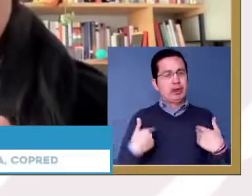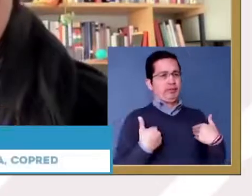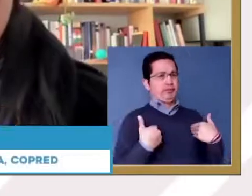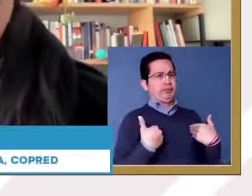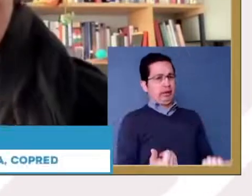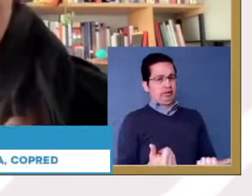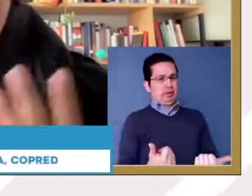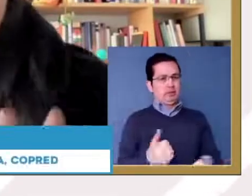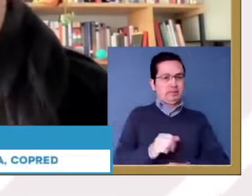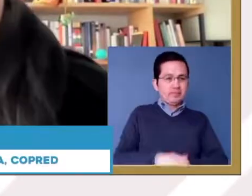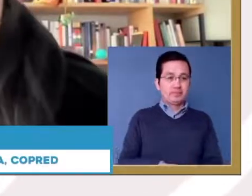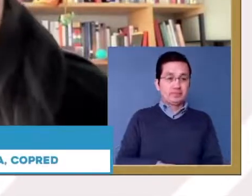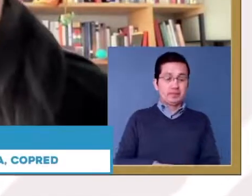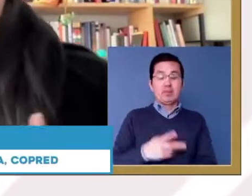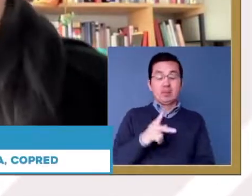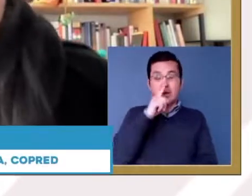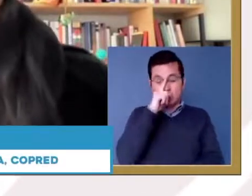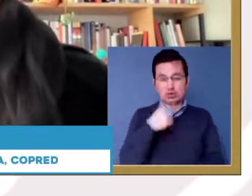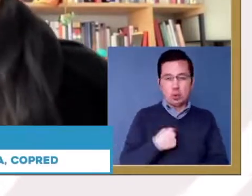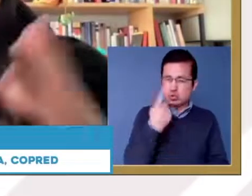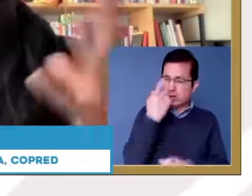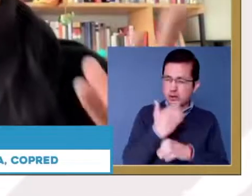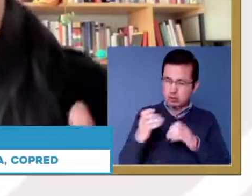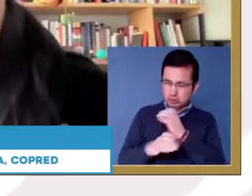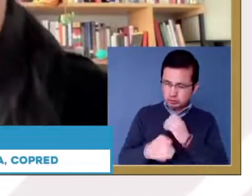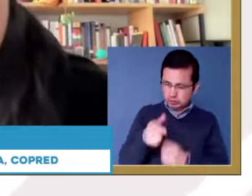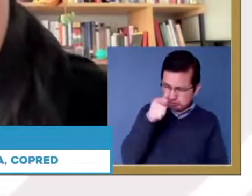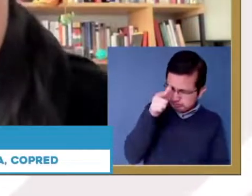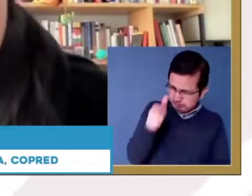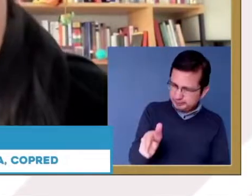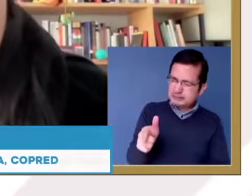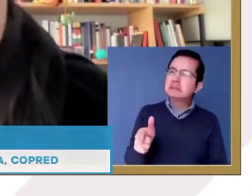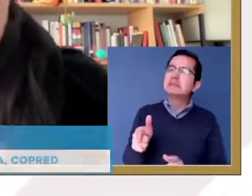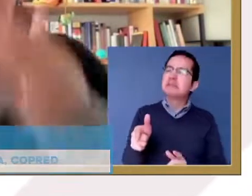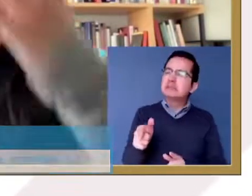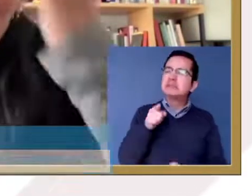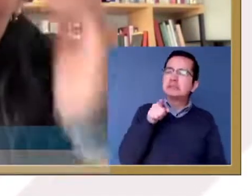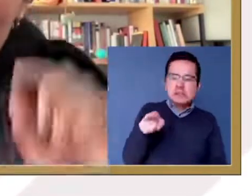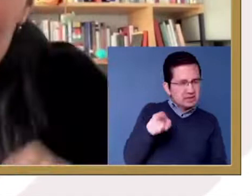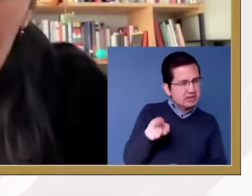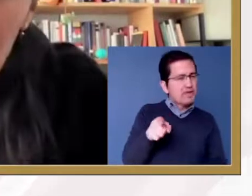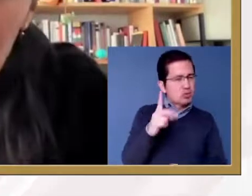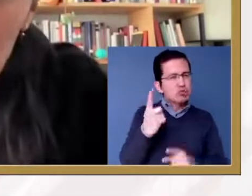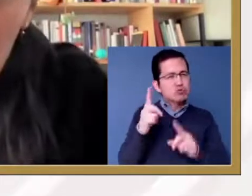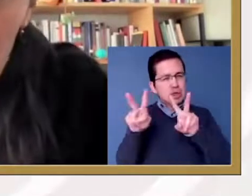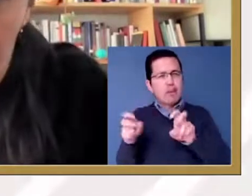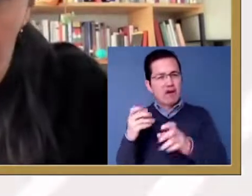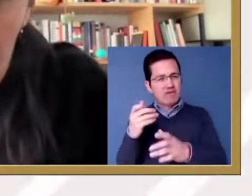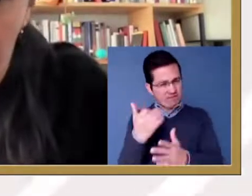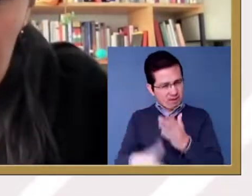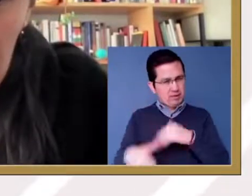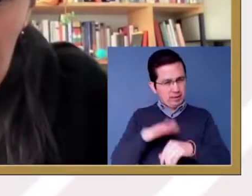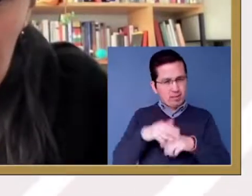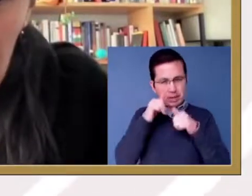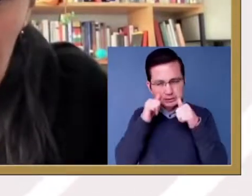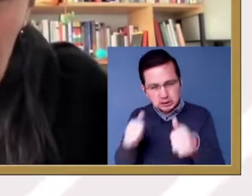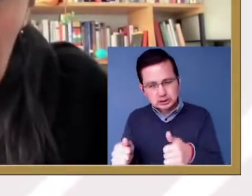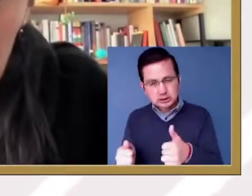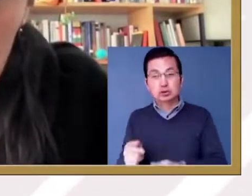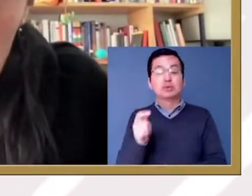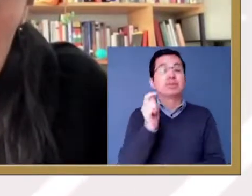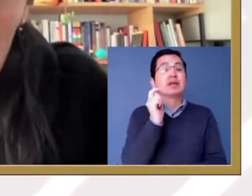estamos avanzando tanto como quisiéramos o que no, tenemos un área de oportunidad ahí, es el contraste